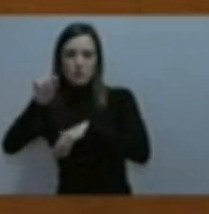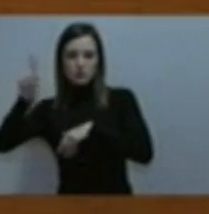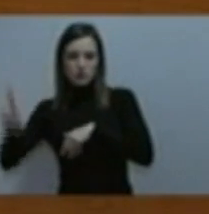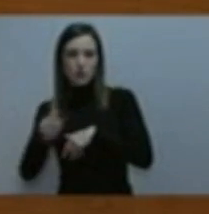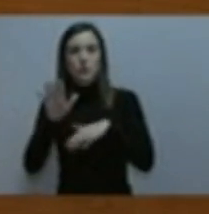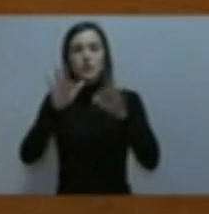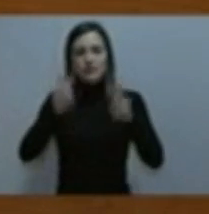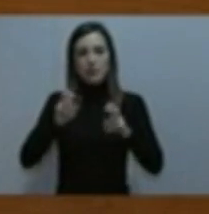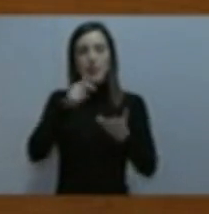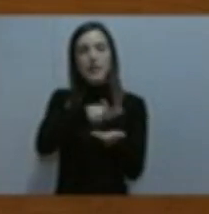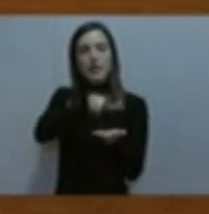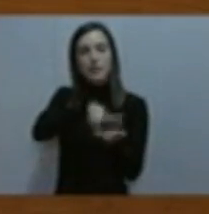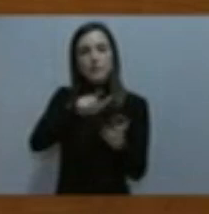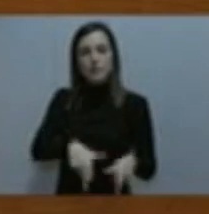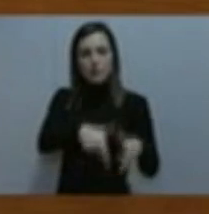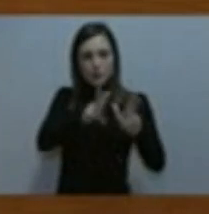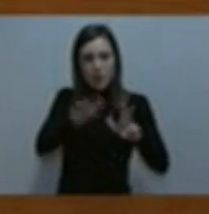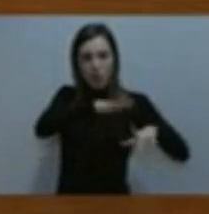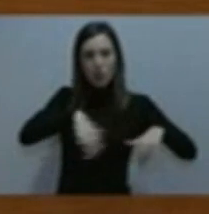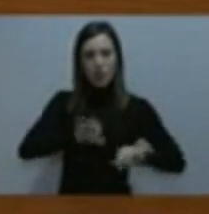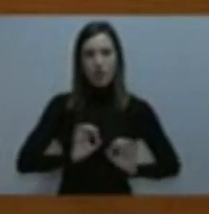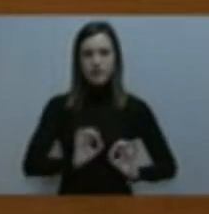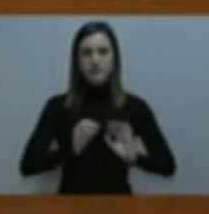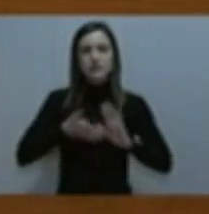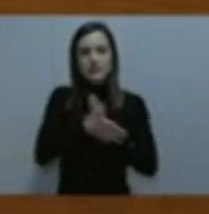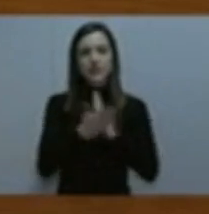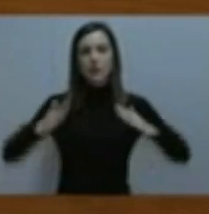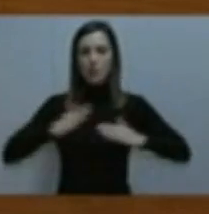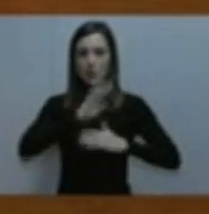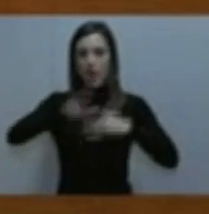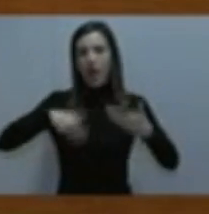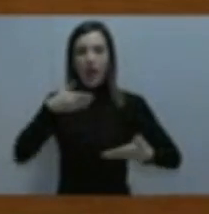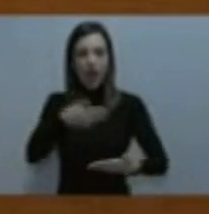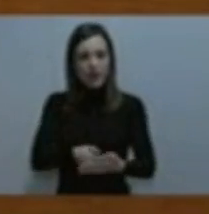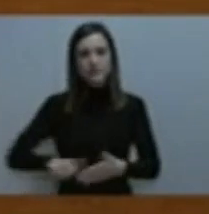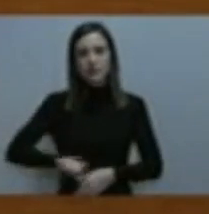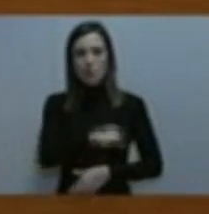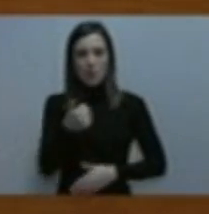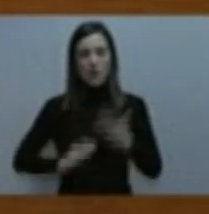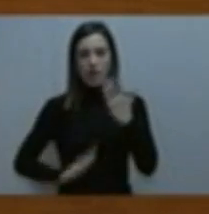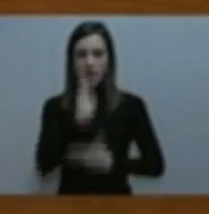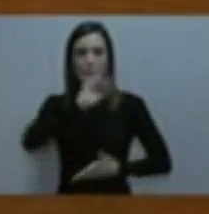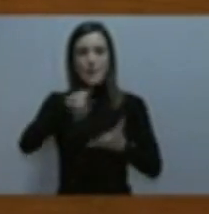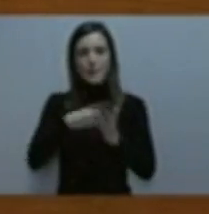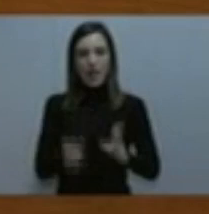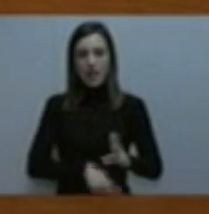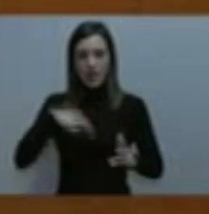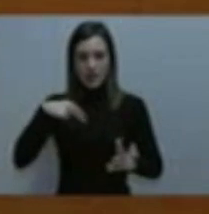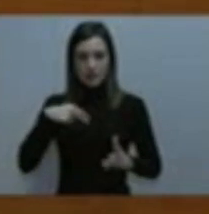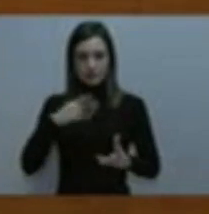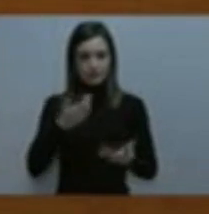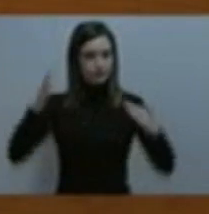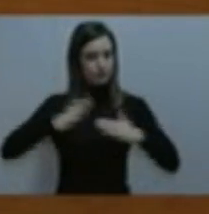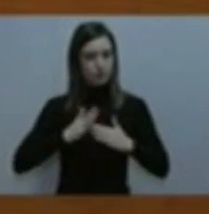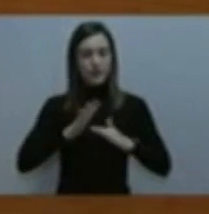de licencias en ese área está suspendido hasta que se apruebe definitivamente el nuevo Plan General, y como máximo por